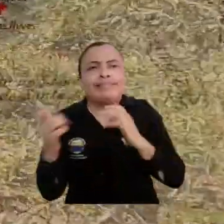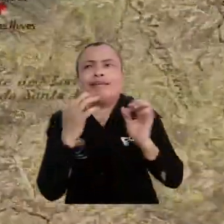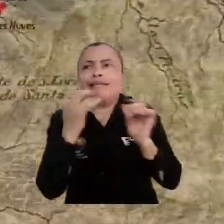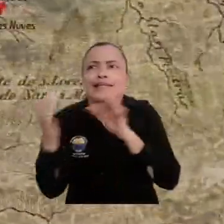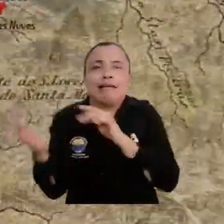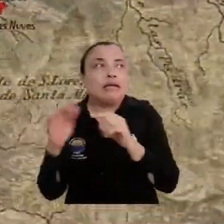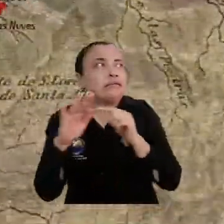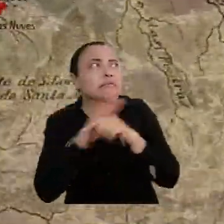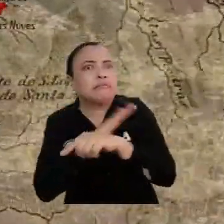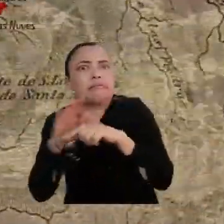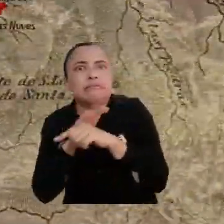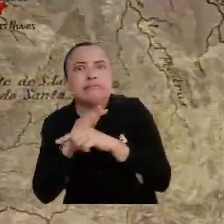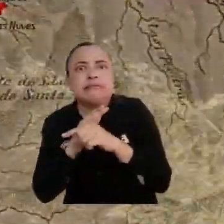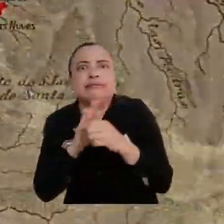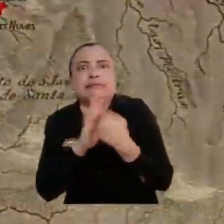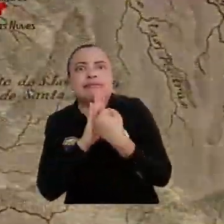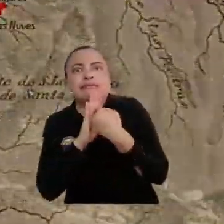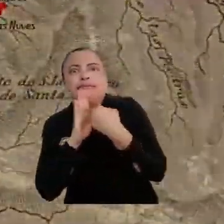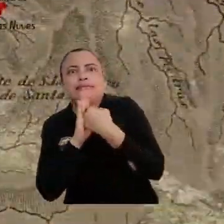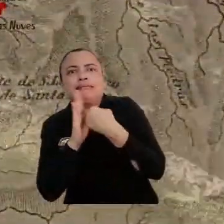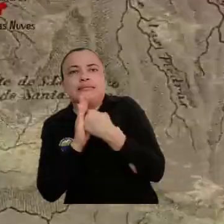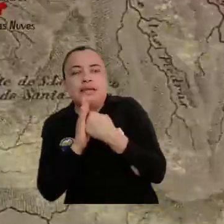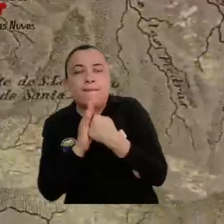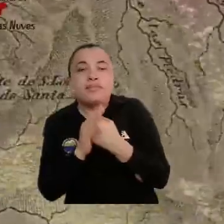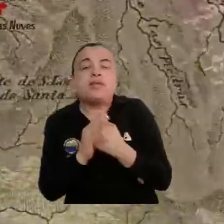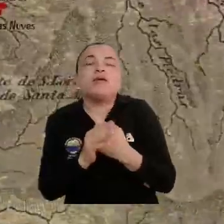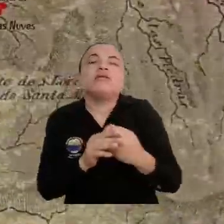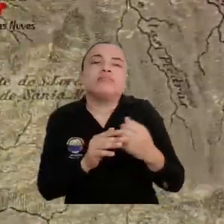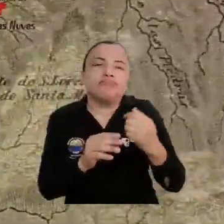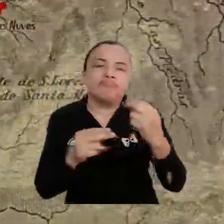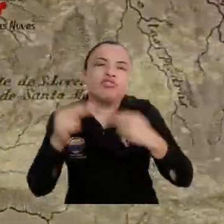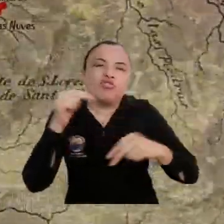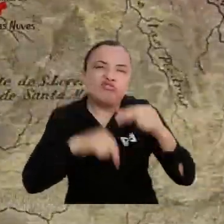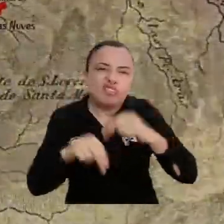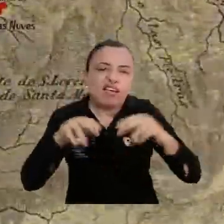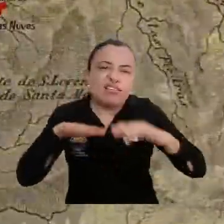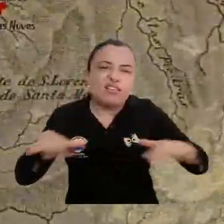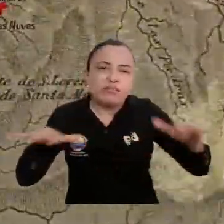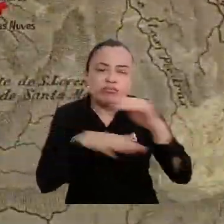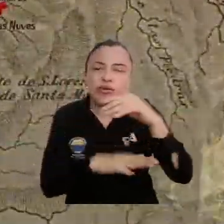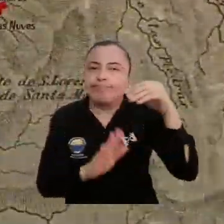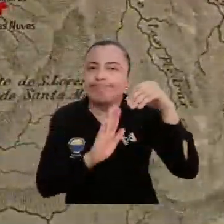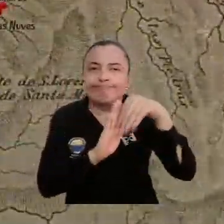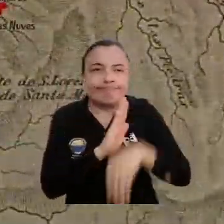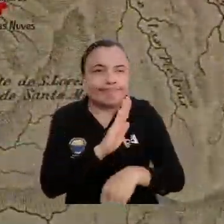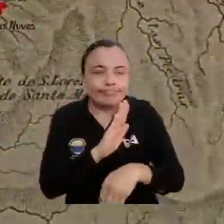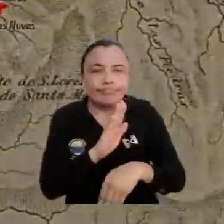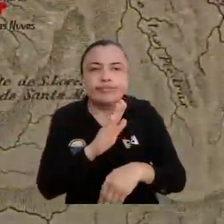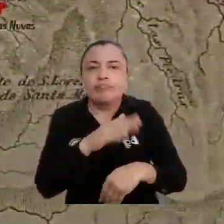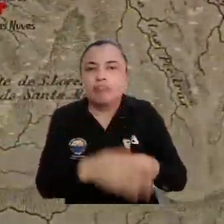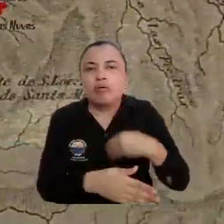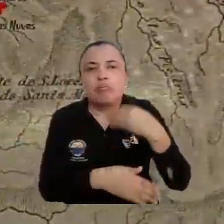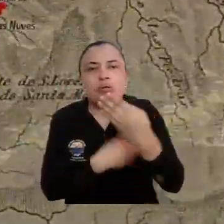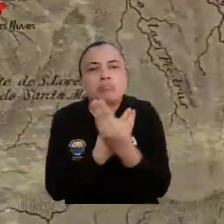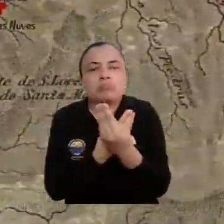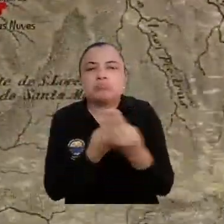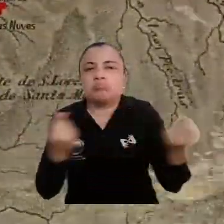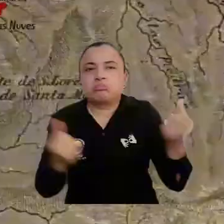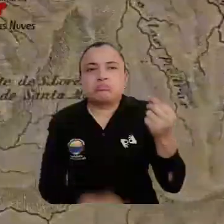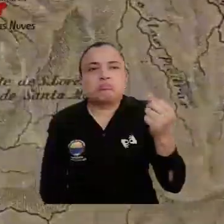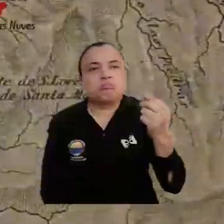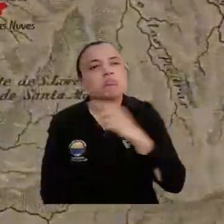presión sobre la tierra. La hacienda colapsó primero en términos sociales y territoriales, lo que llevó a su posterior debacle